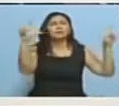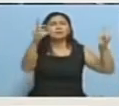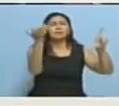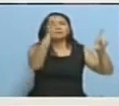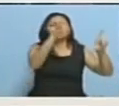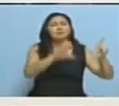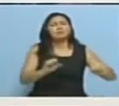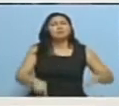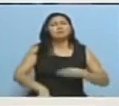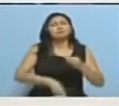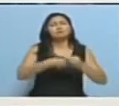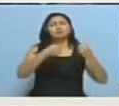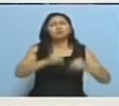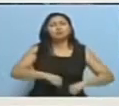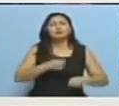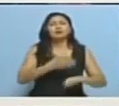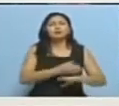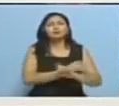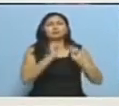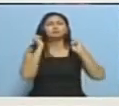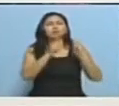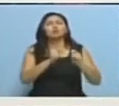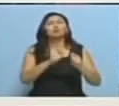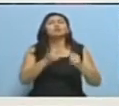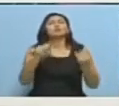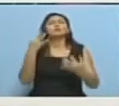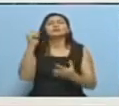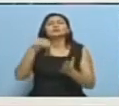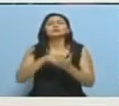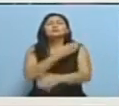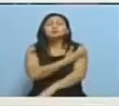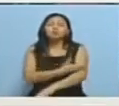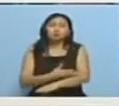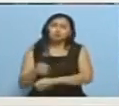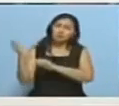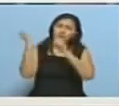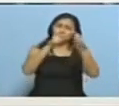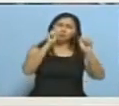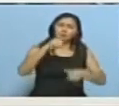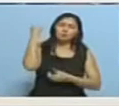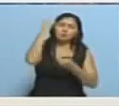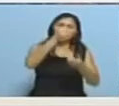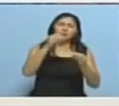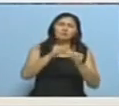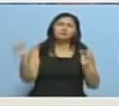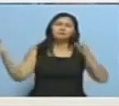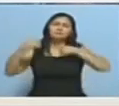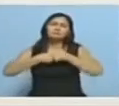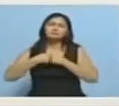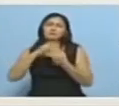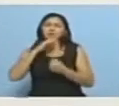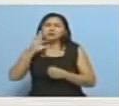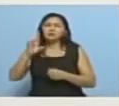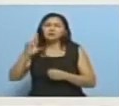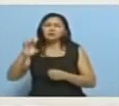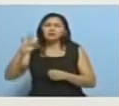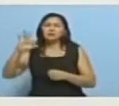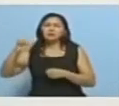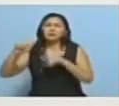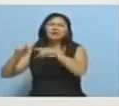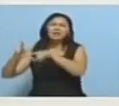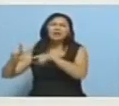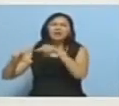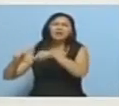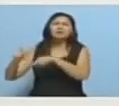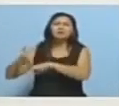país. Desde la asignación por más de 30.000 millones de pesos, asimismo, la realización de convenio con la Rectal, la producción de